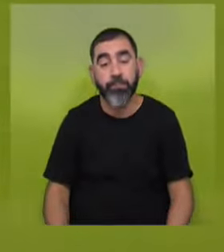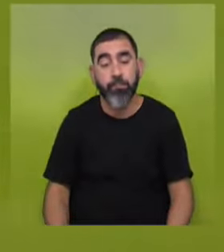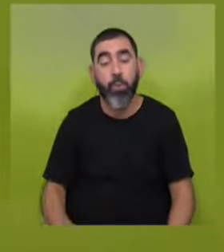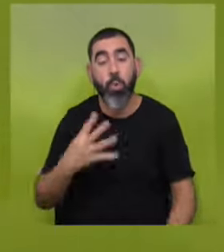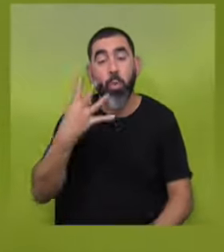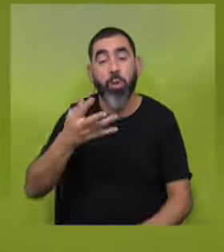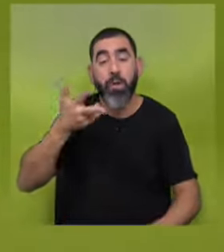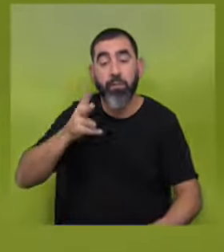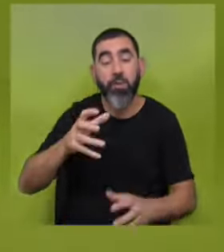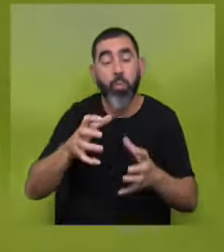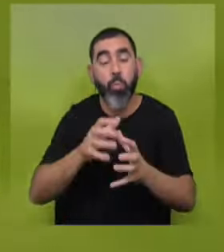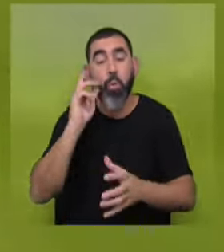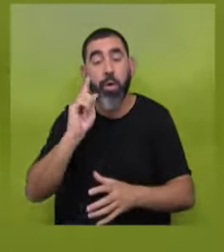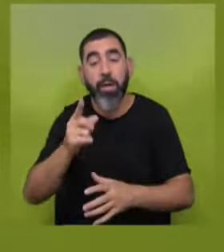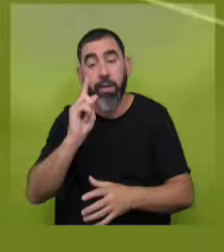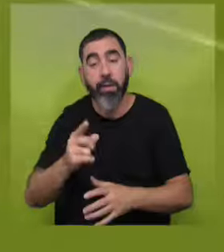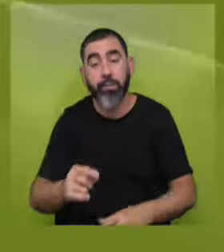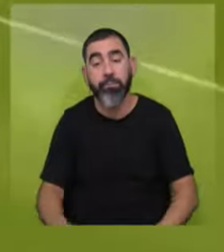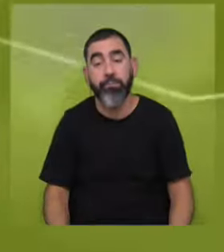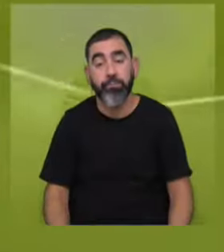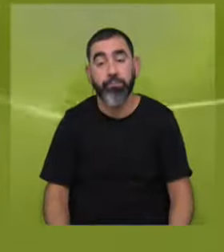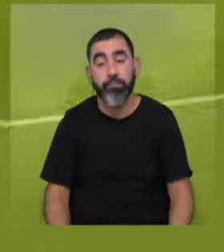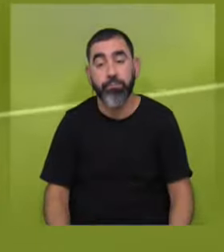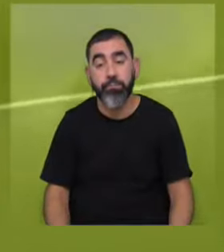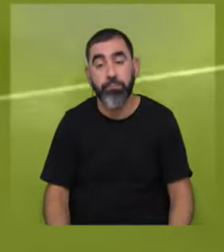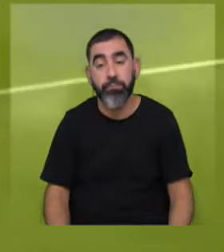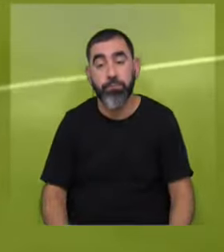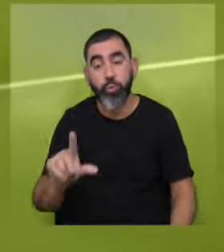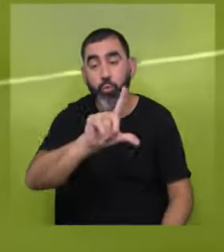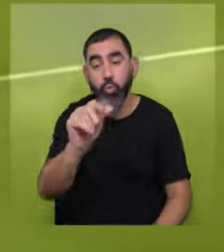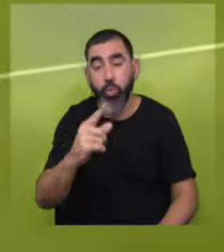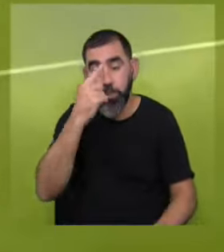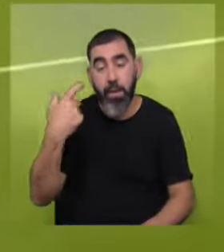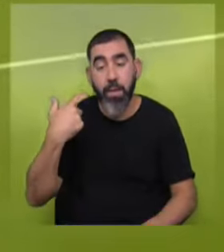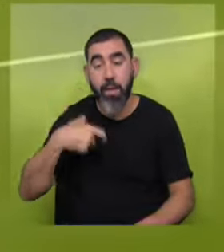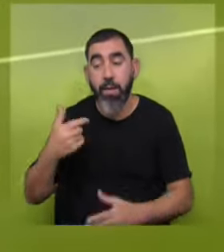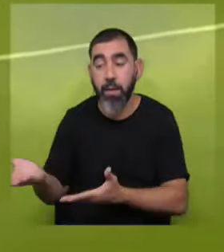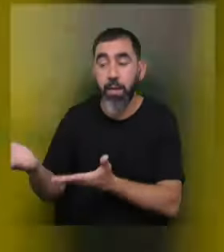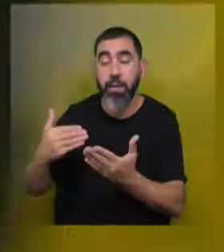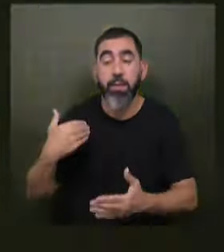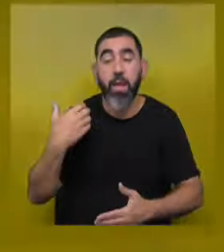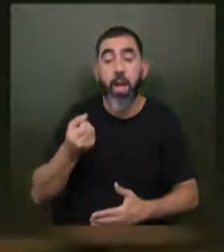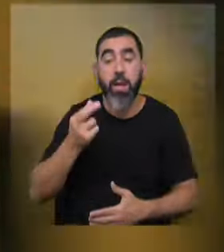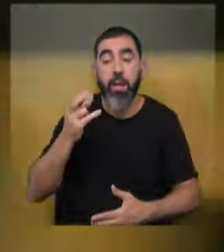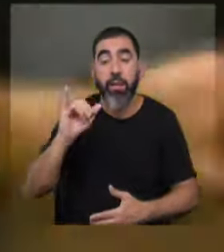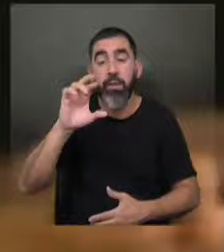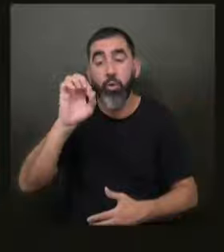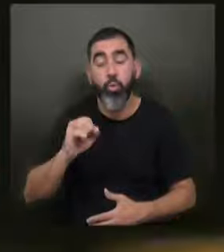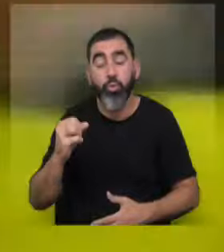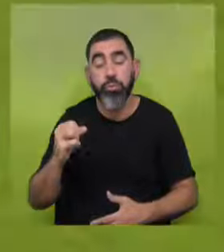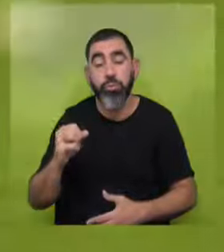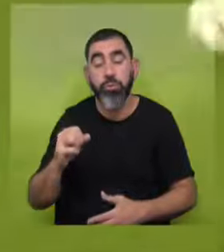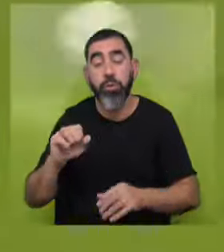la cuarta fecha del Grupo G de la Copa Libertadores. Y por la Copa Sudamericana, Racing recibe a Argentinos Junior desde las